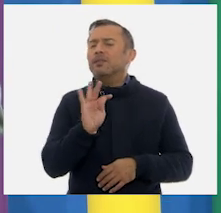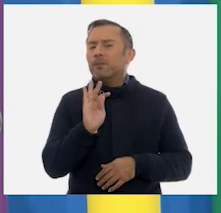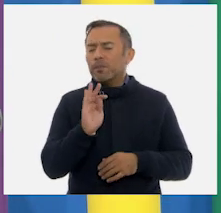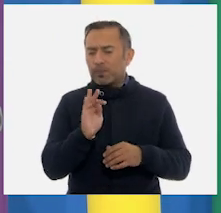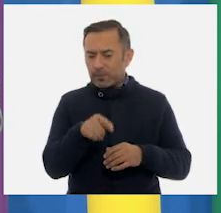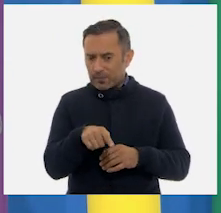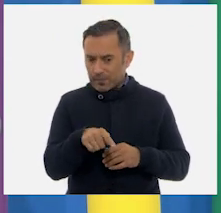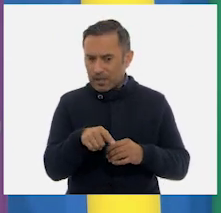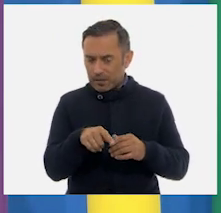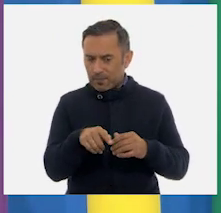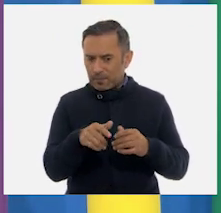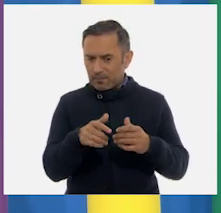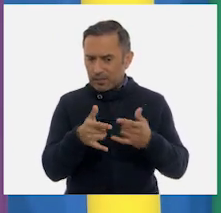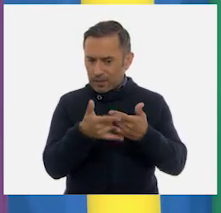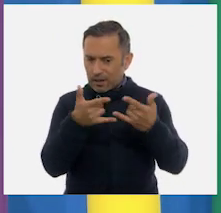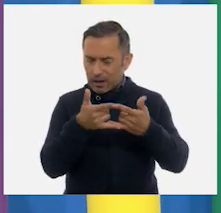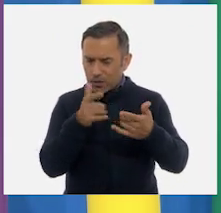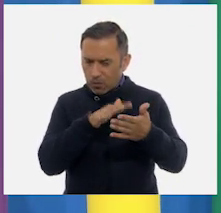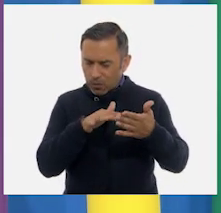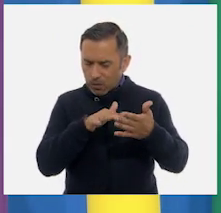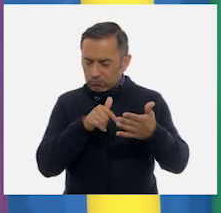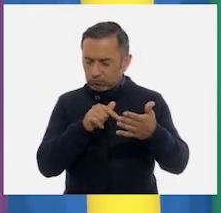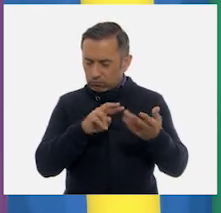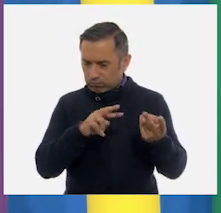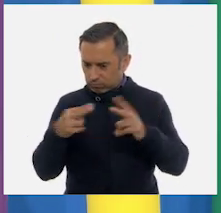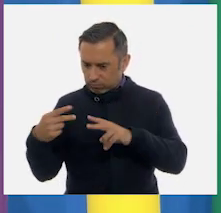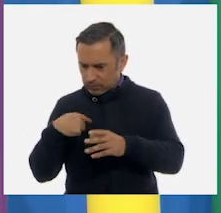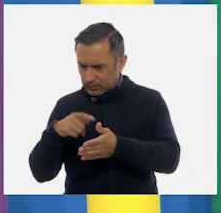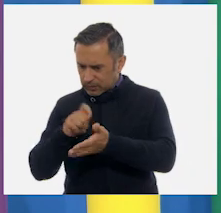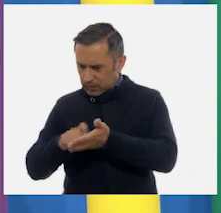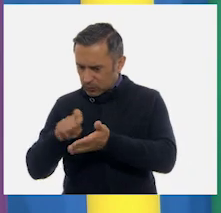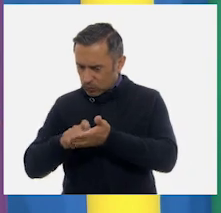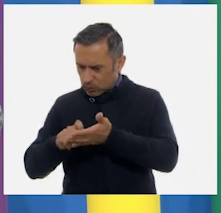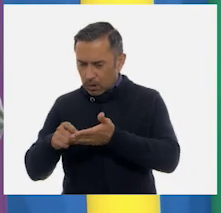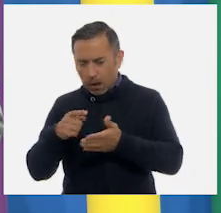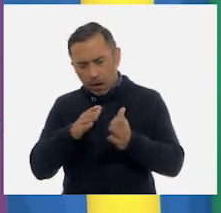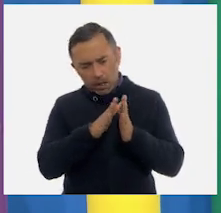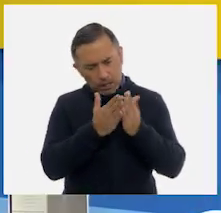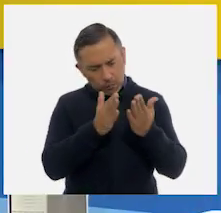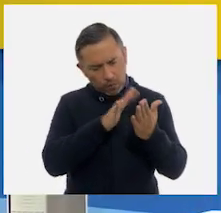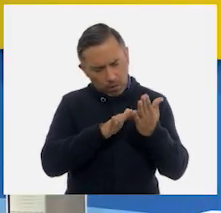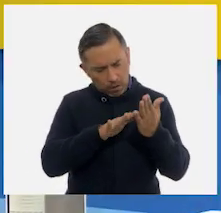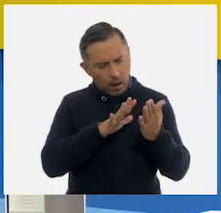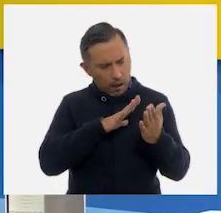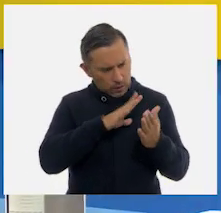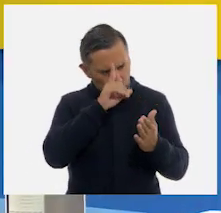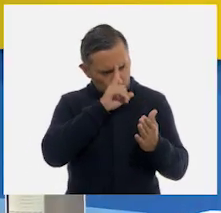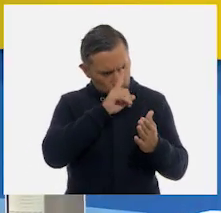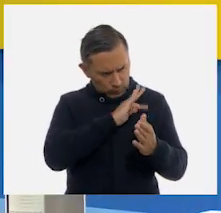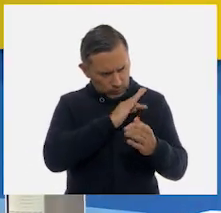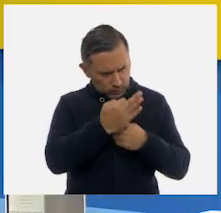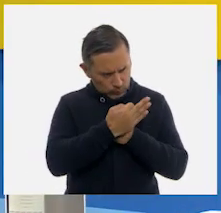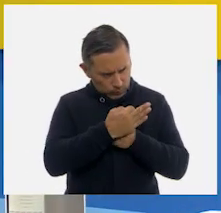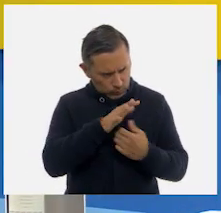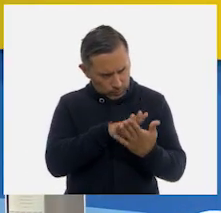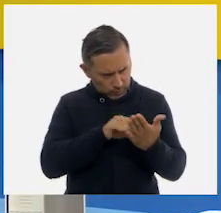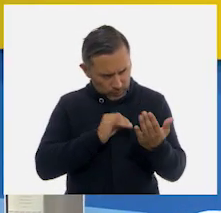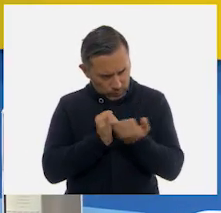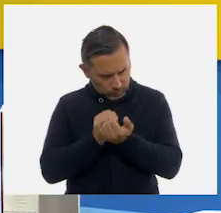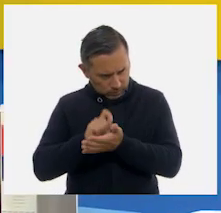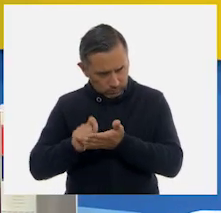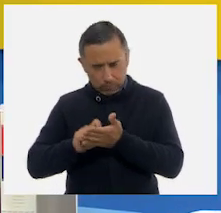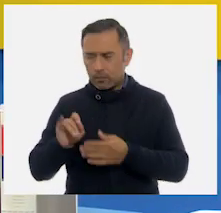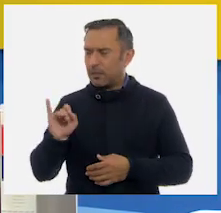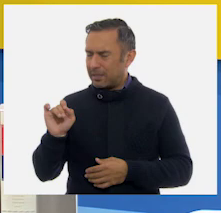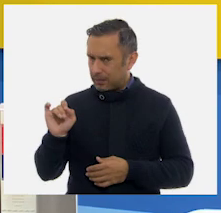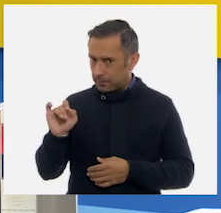del relato, ya vi que en las páginas del libro puedo hallar pues algunas recomendaciones, ¿cierto? Así es, María. De cualquier forma, en las